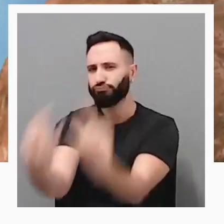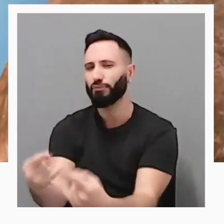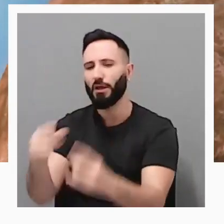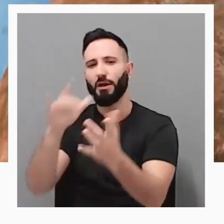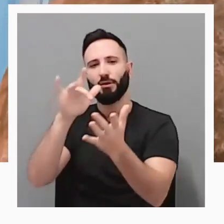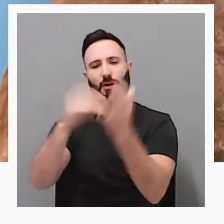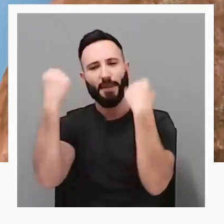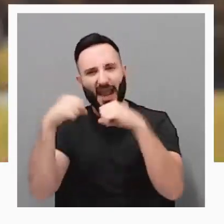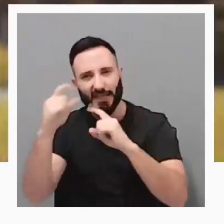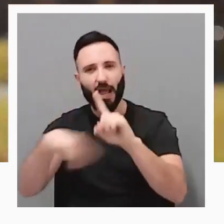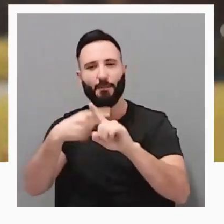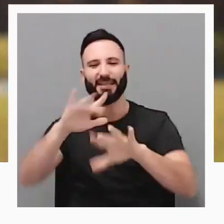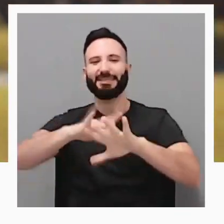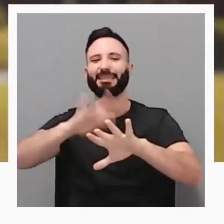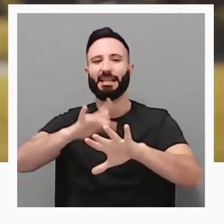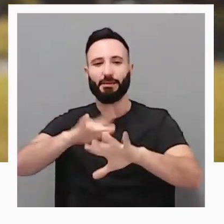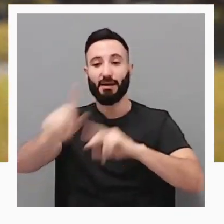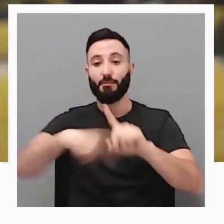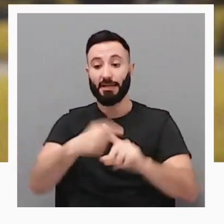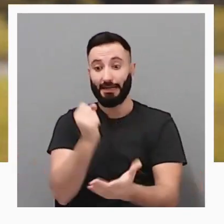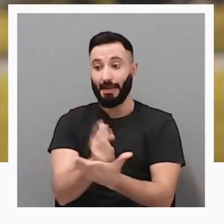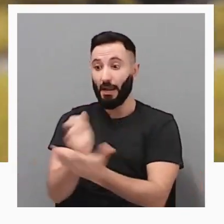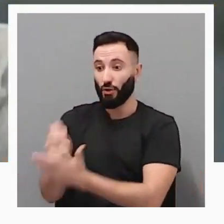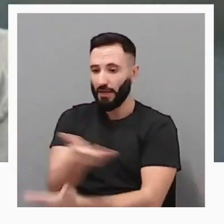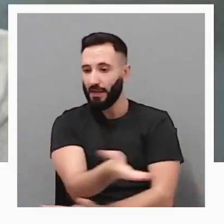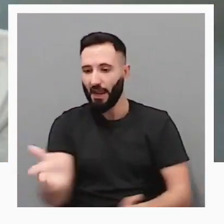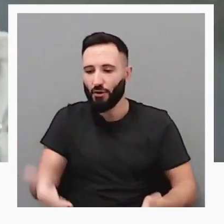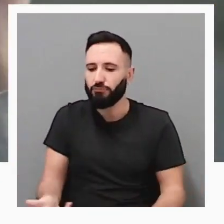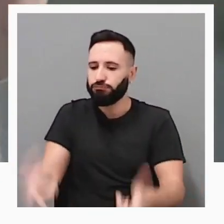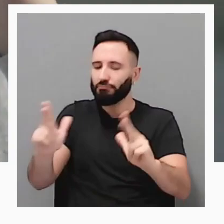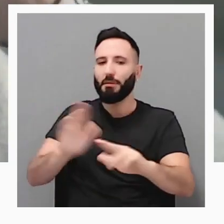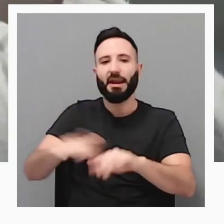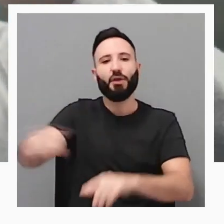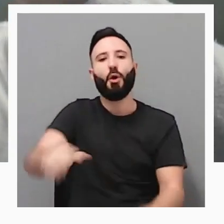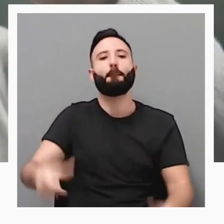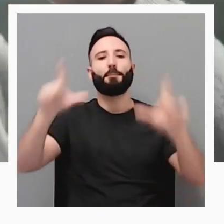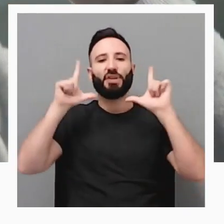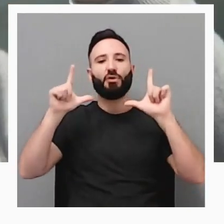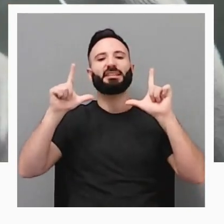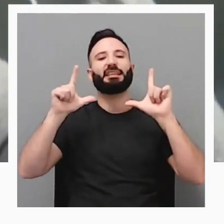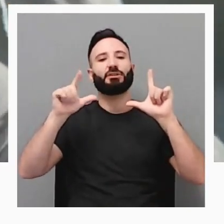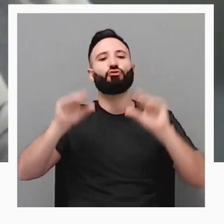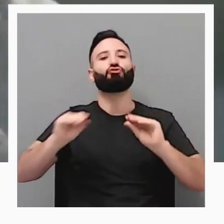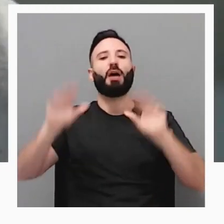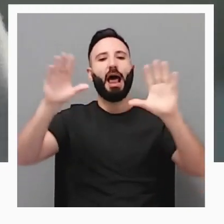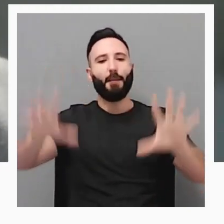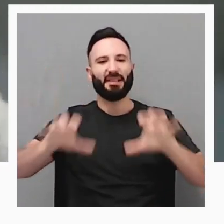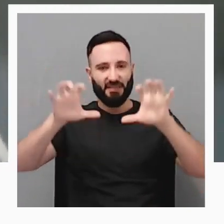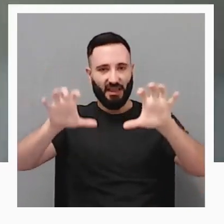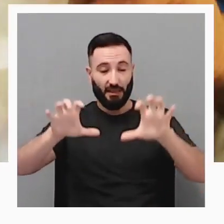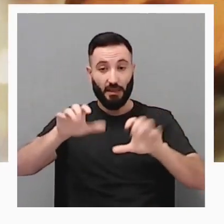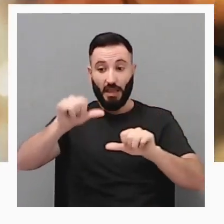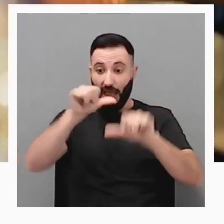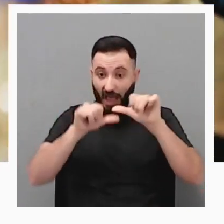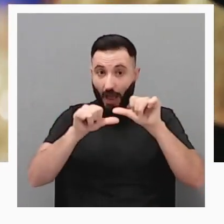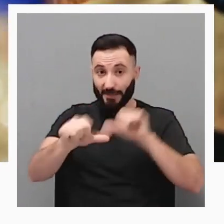medio de la resolución de retos, y dejamos que sean ellos los verdaderos protagonistas de su aprendizaje. De esta forma, despliegan